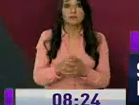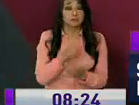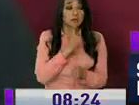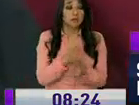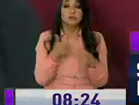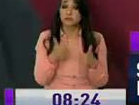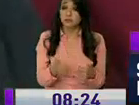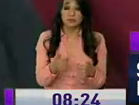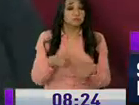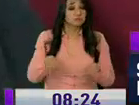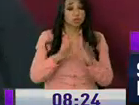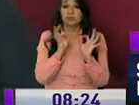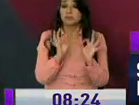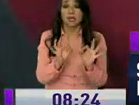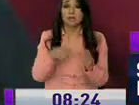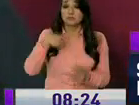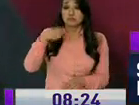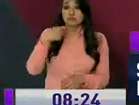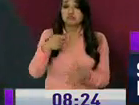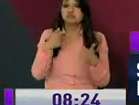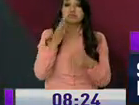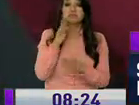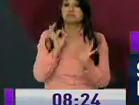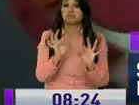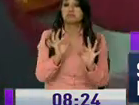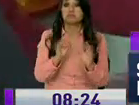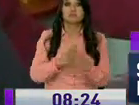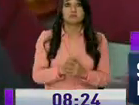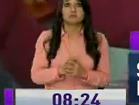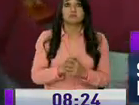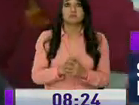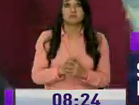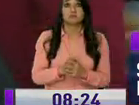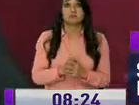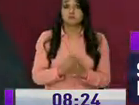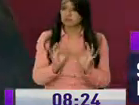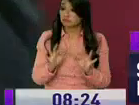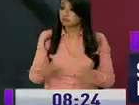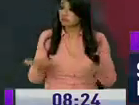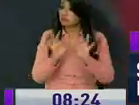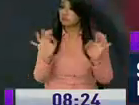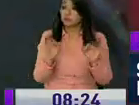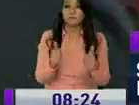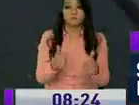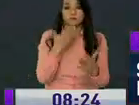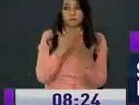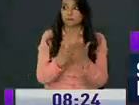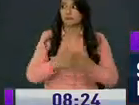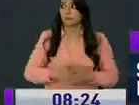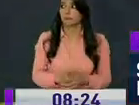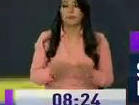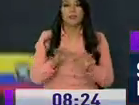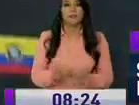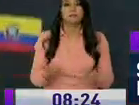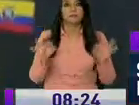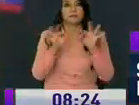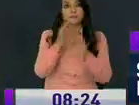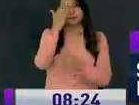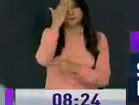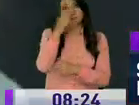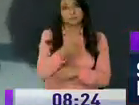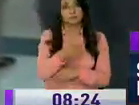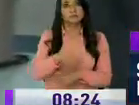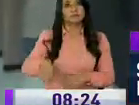la verdad sí. Está buen precio, buen sabor y la presencia también. Le agradecemos mucho. Bueno, es importante también saber si es que